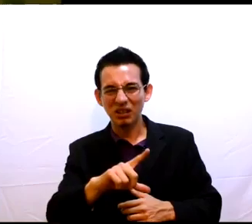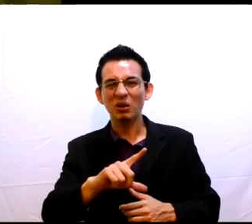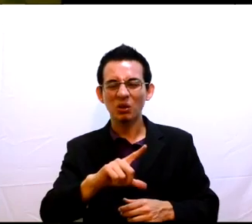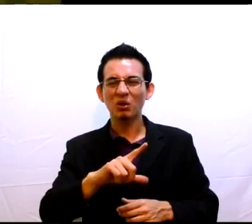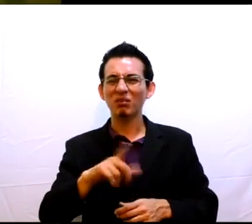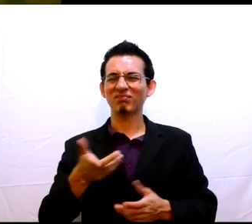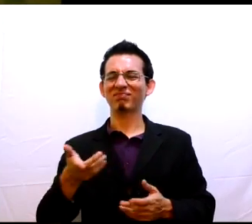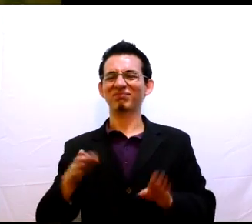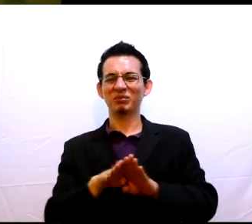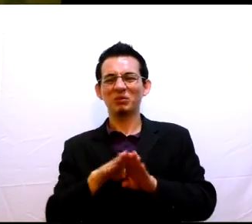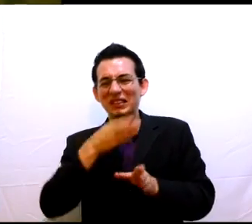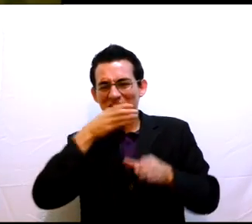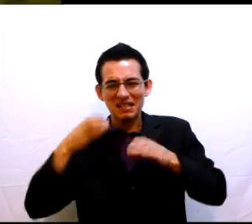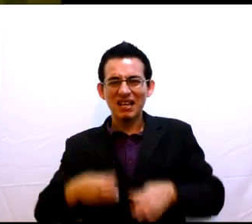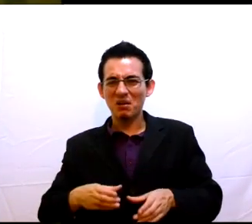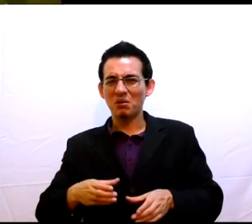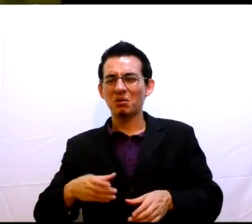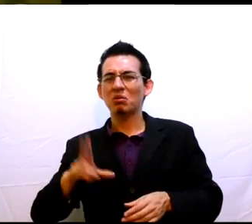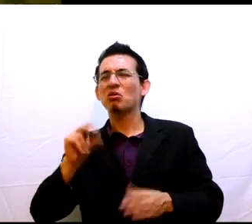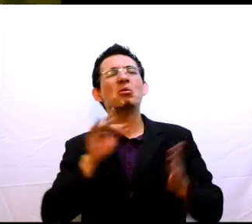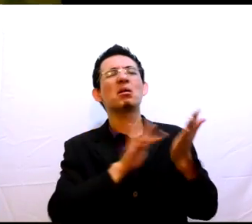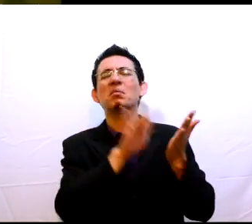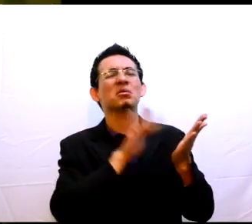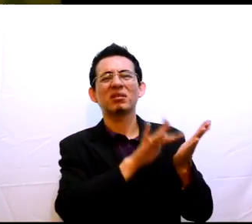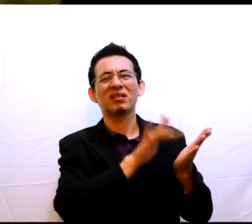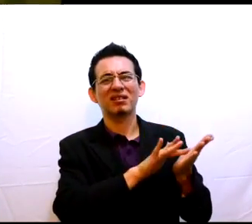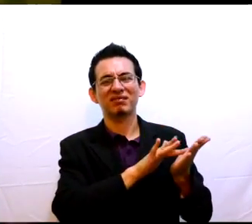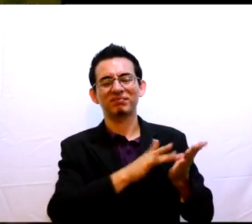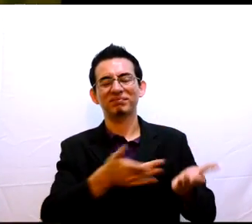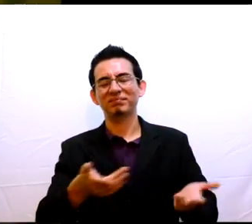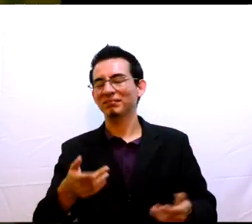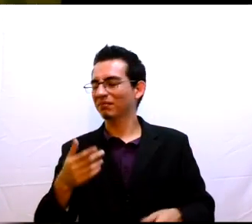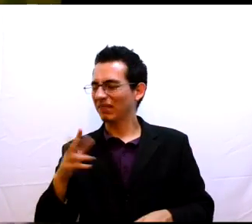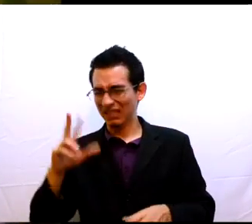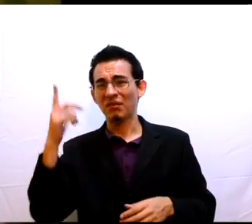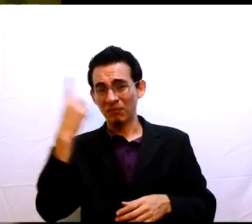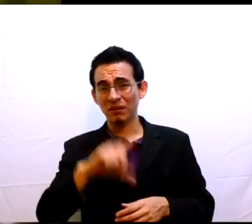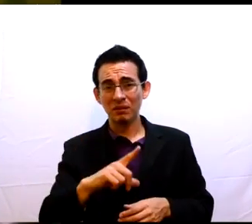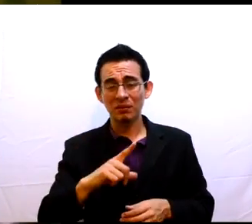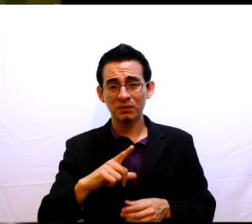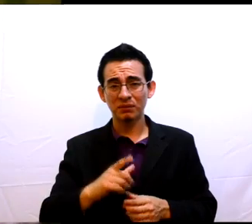una persona si entienden es inconcebible totalmente